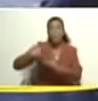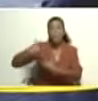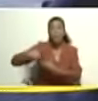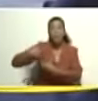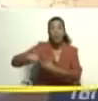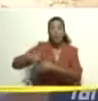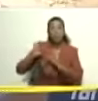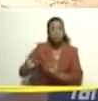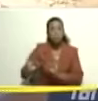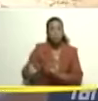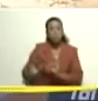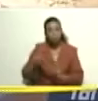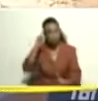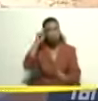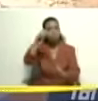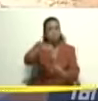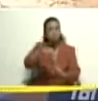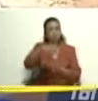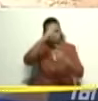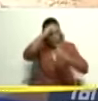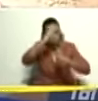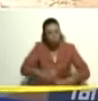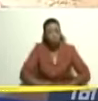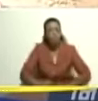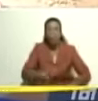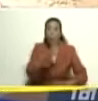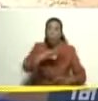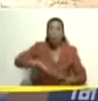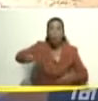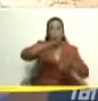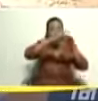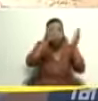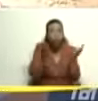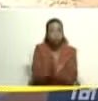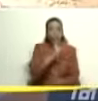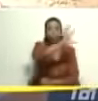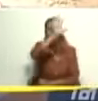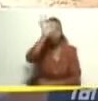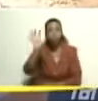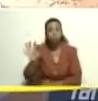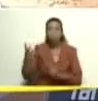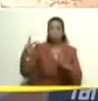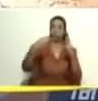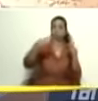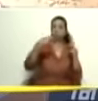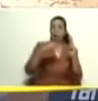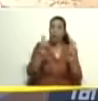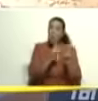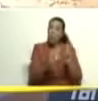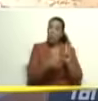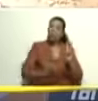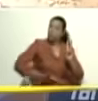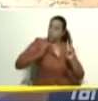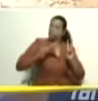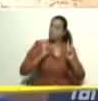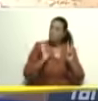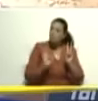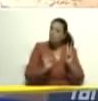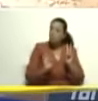Bruto, proyectado y reconocido por todos los organismos internacionales.